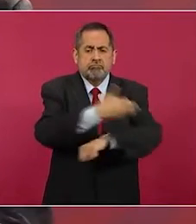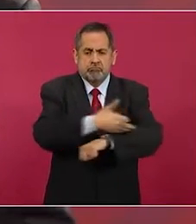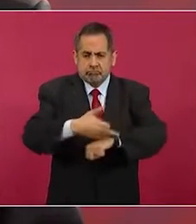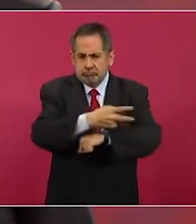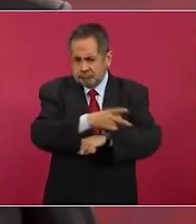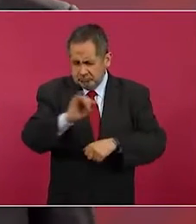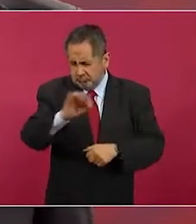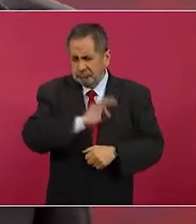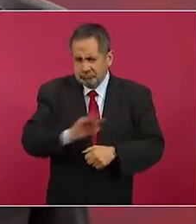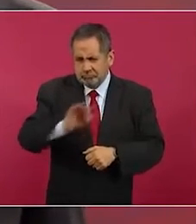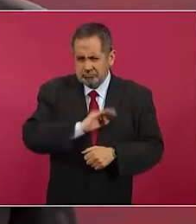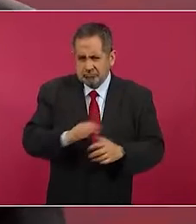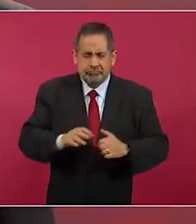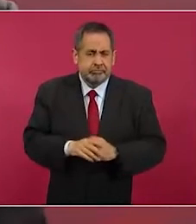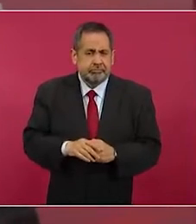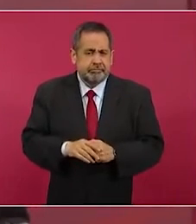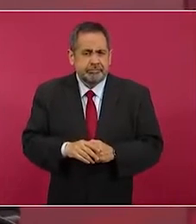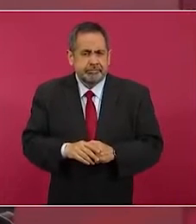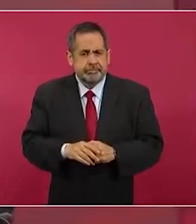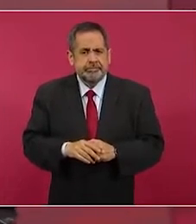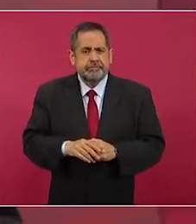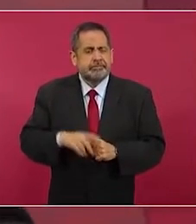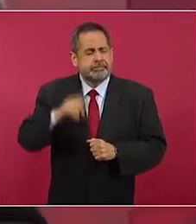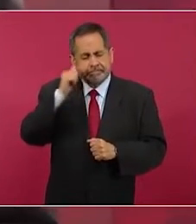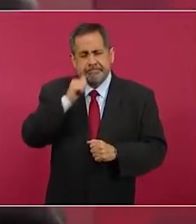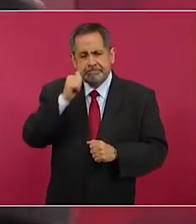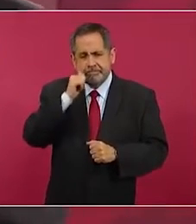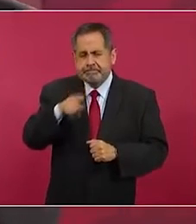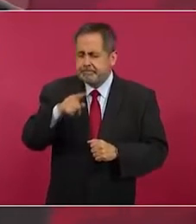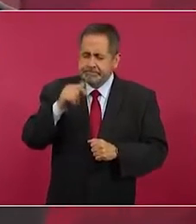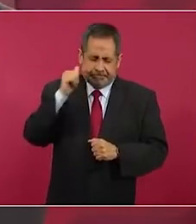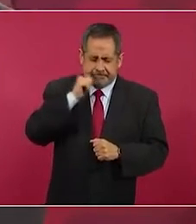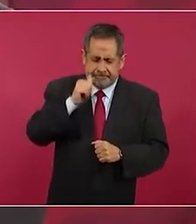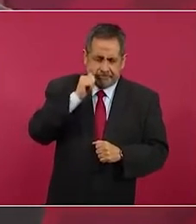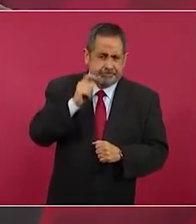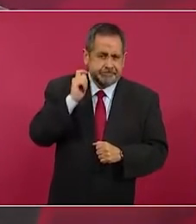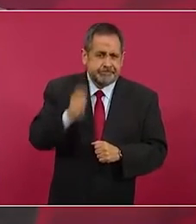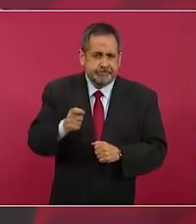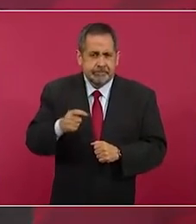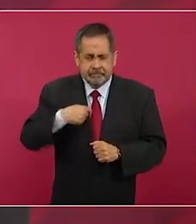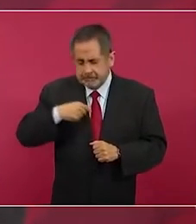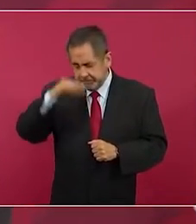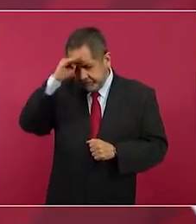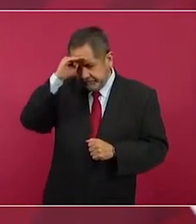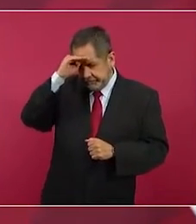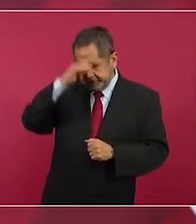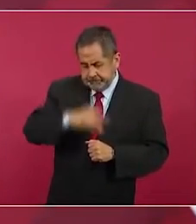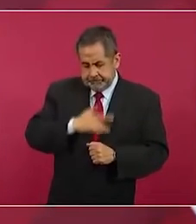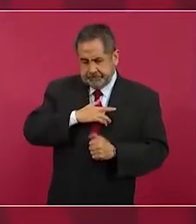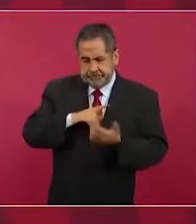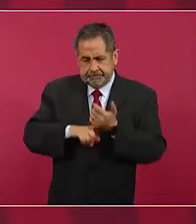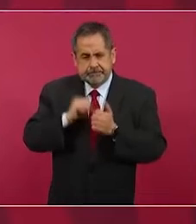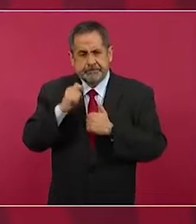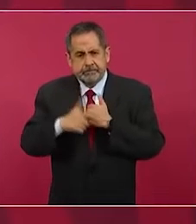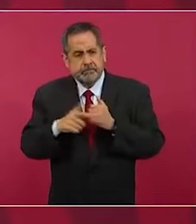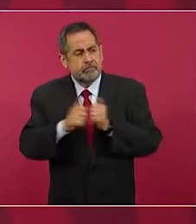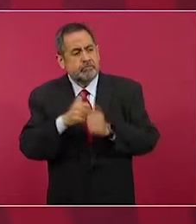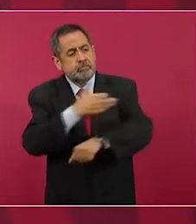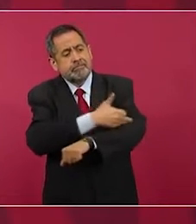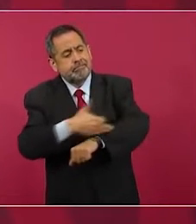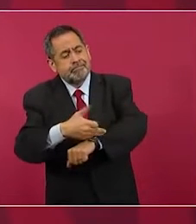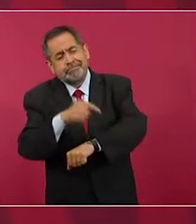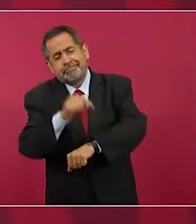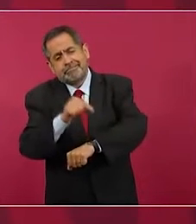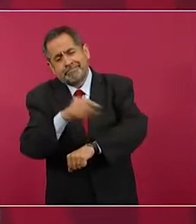porque siempre hay que tener, siempre, consideraciones con los